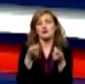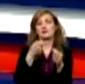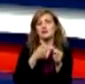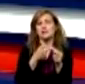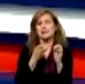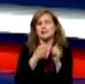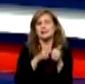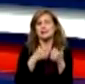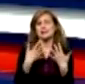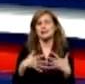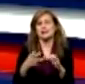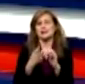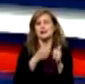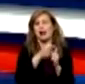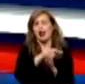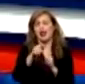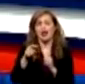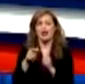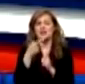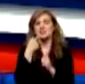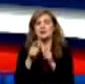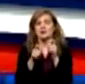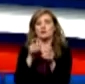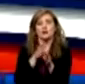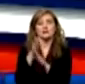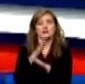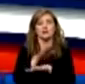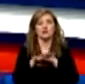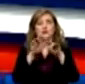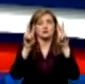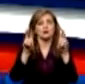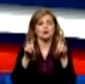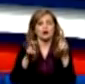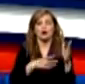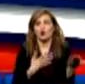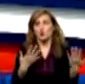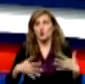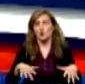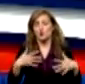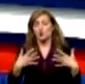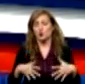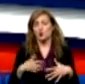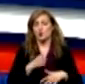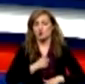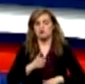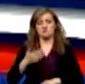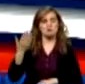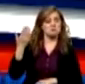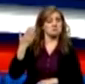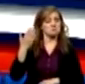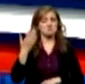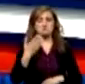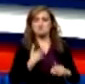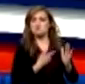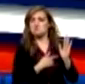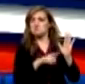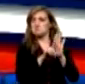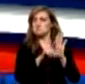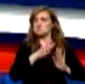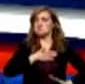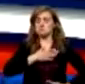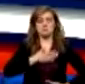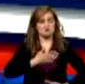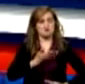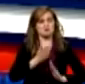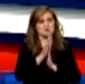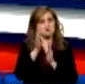crisis multidimensional, según dicen los expertos, y con el reto mayor de fortalecer su legitimidad frente a la ciudad. Para su equipo de